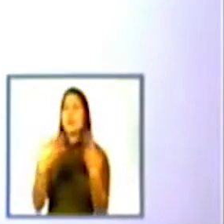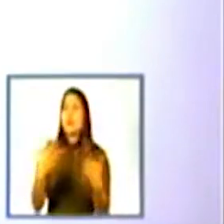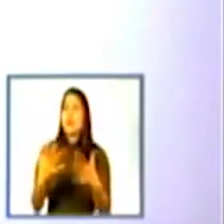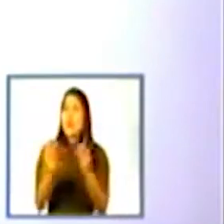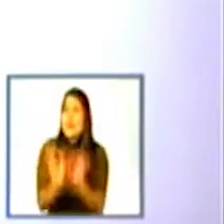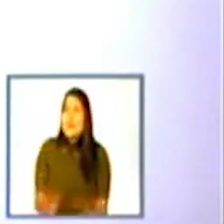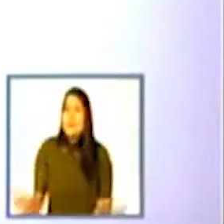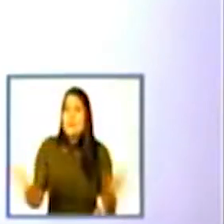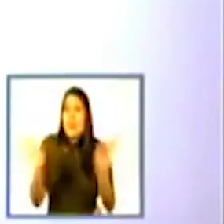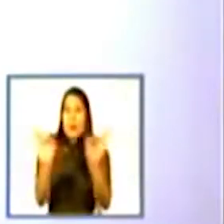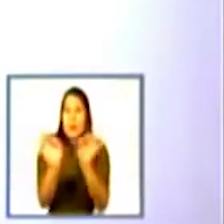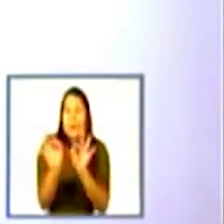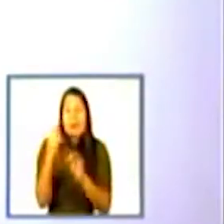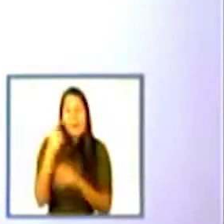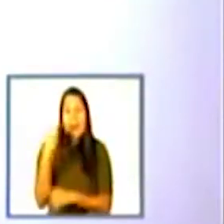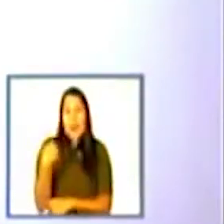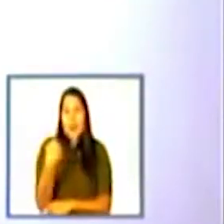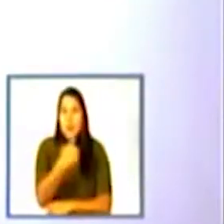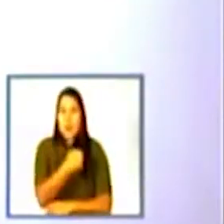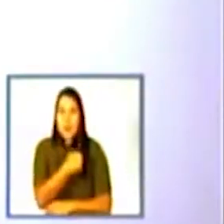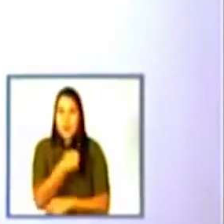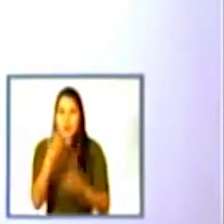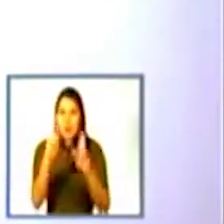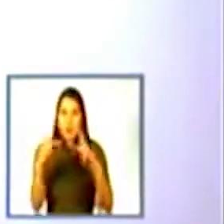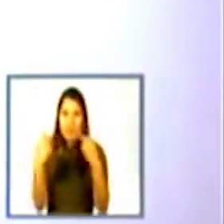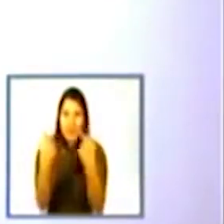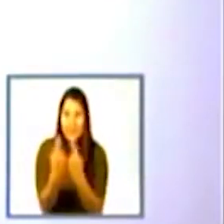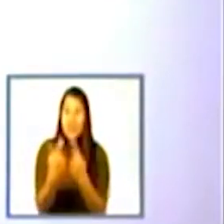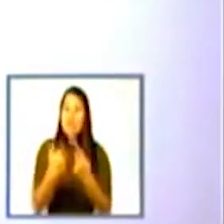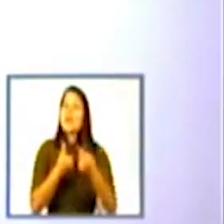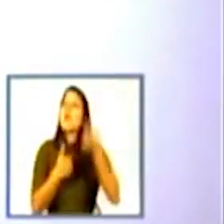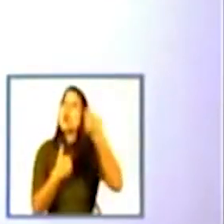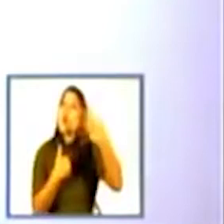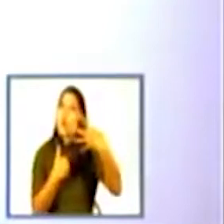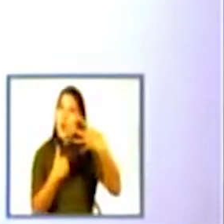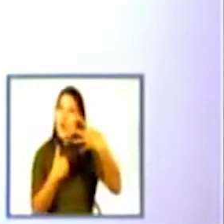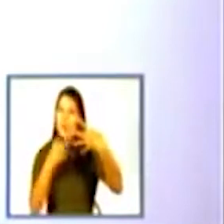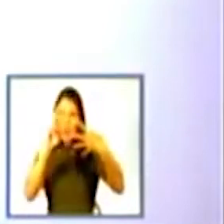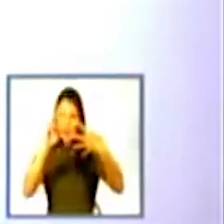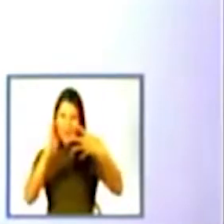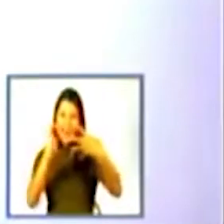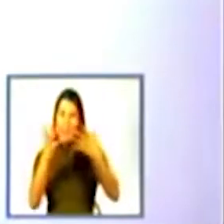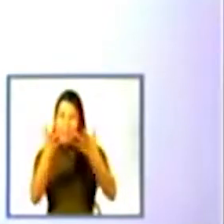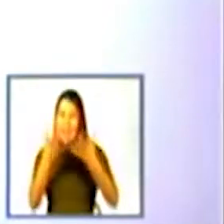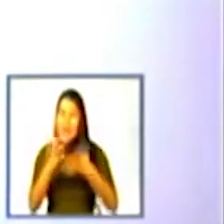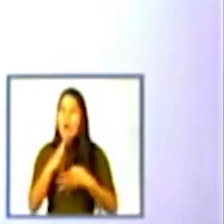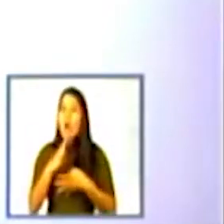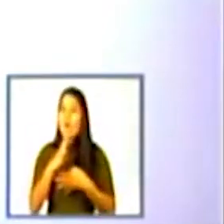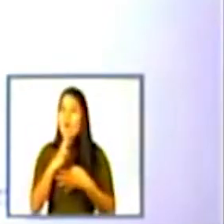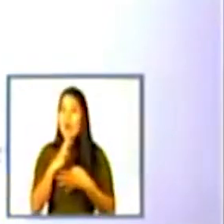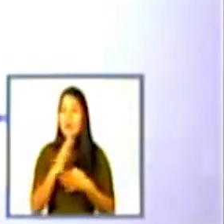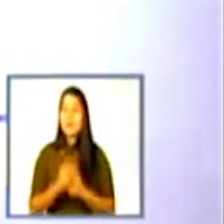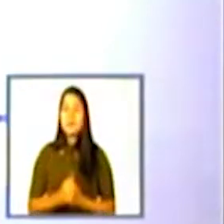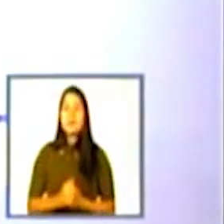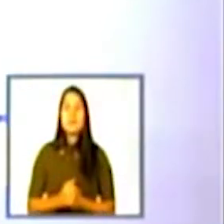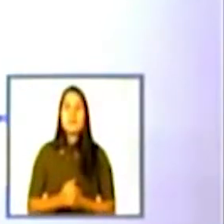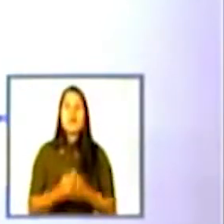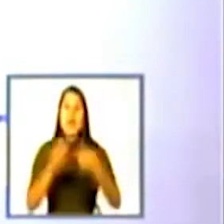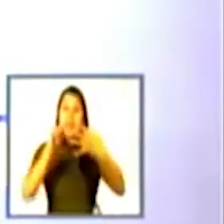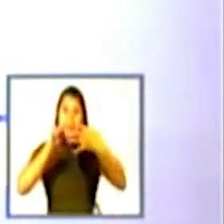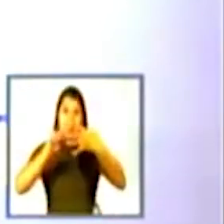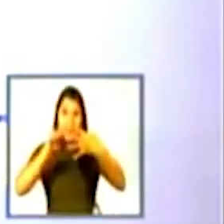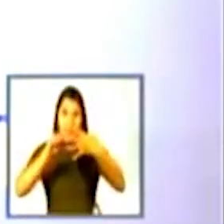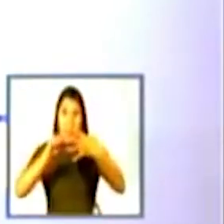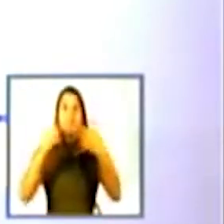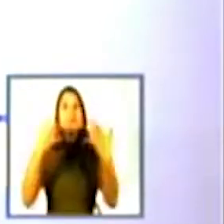prioridad para un gobierno de restauración nacional. Y hay 4 líneas en las que quiero poner énfasis en este minuto que tengo para hablarles de este tema. En primer lugar,